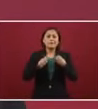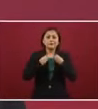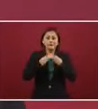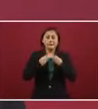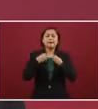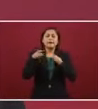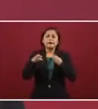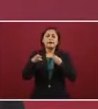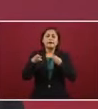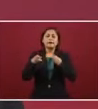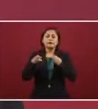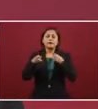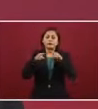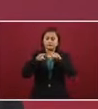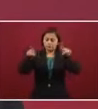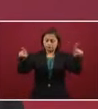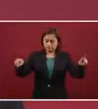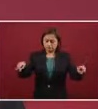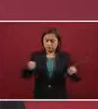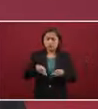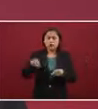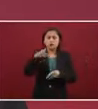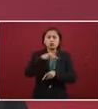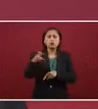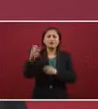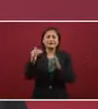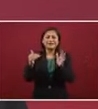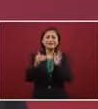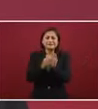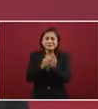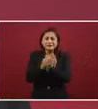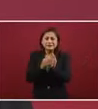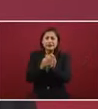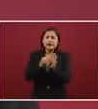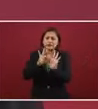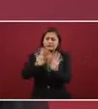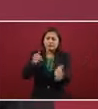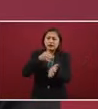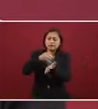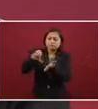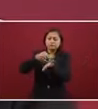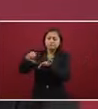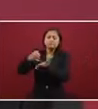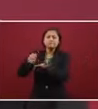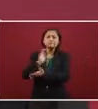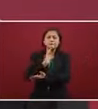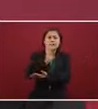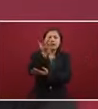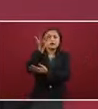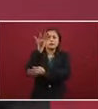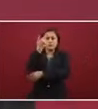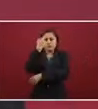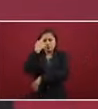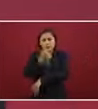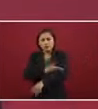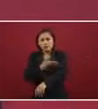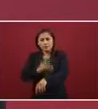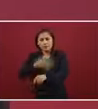200,000 hectáreas en Chiapas que se están sembrando de árboles maderables y frutales,